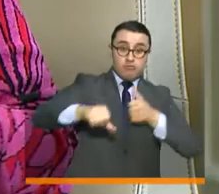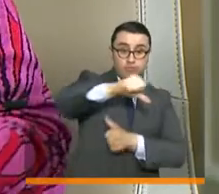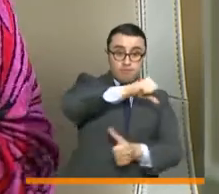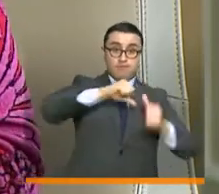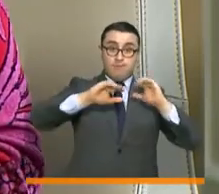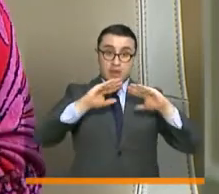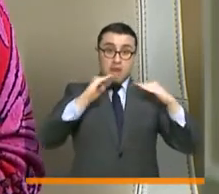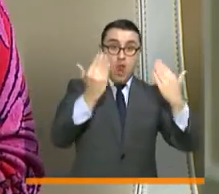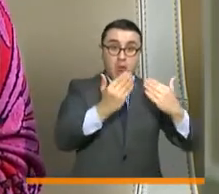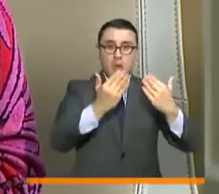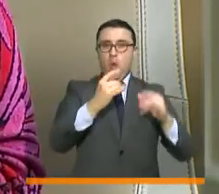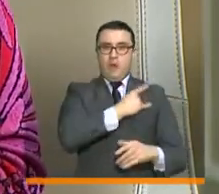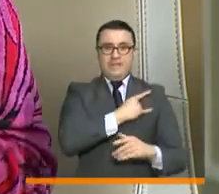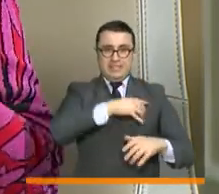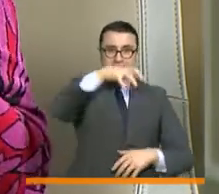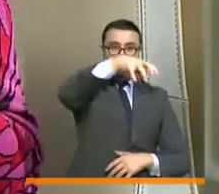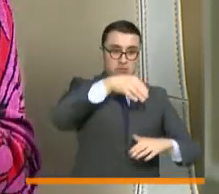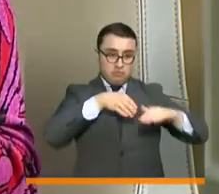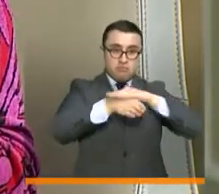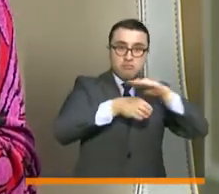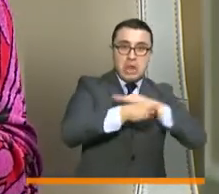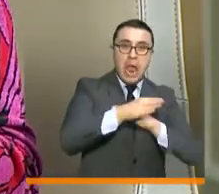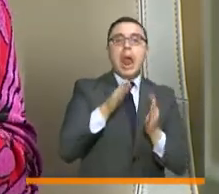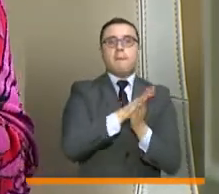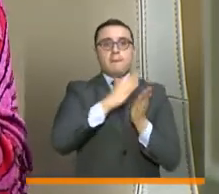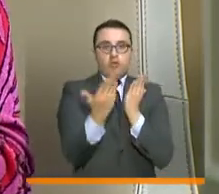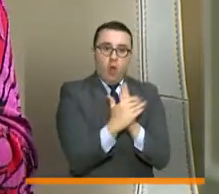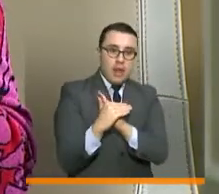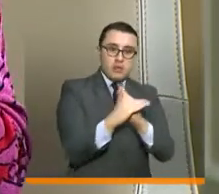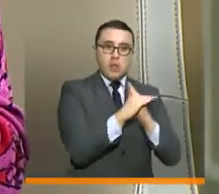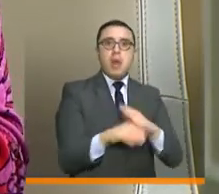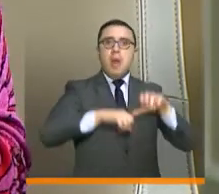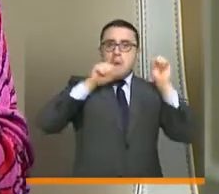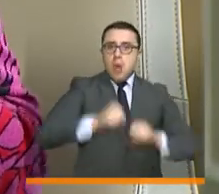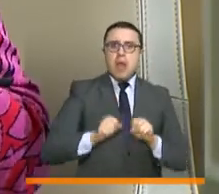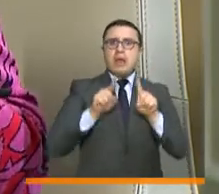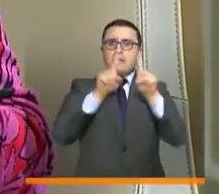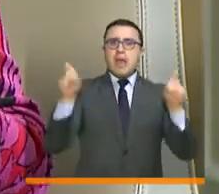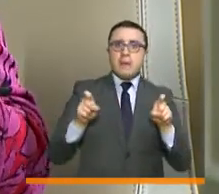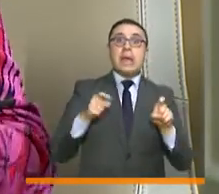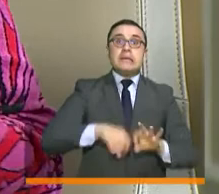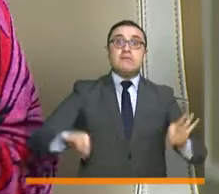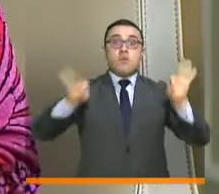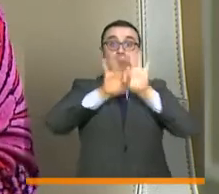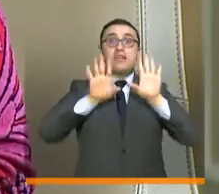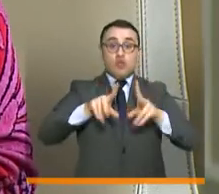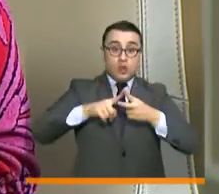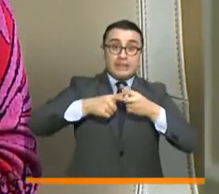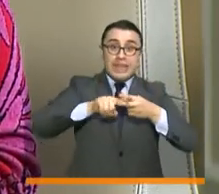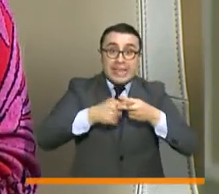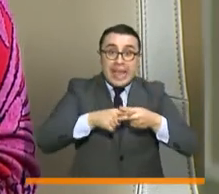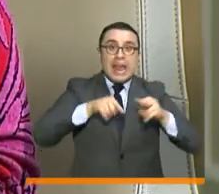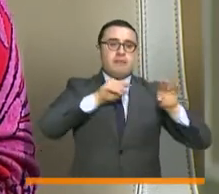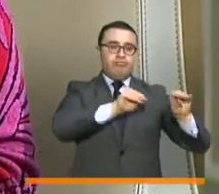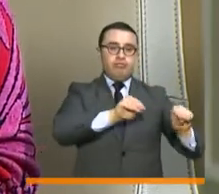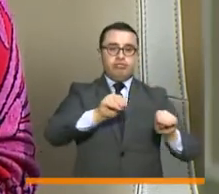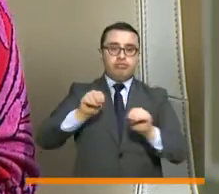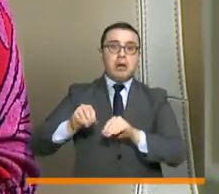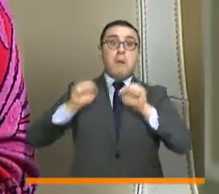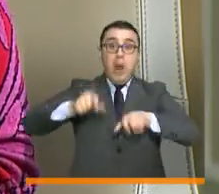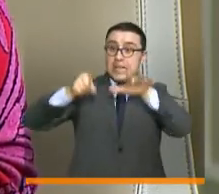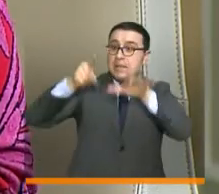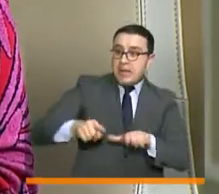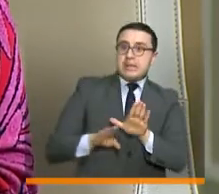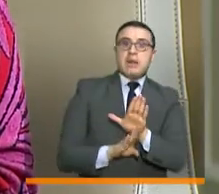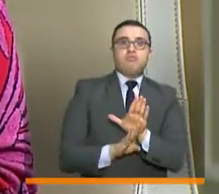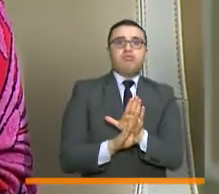para mantener todos los protocolos de bioseguridad y se concentre en temas prácticos de taller que son claves para poder avanzar en el semestre. Y también